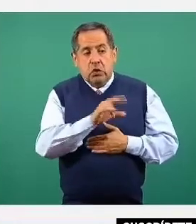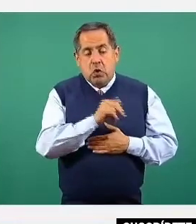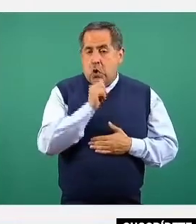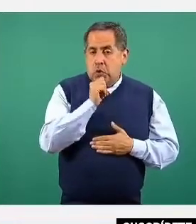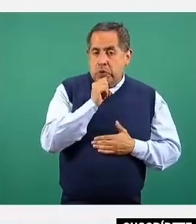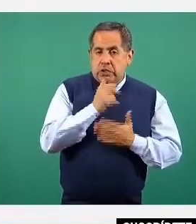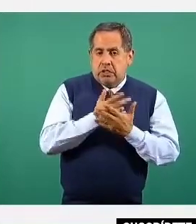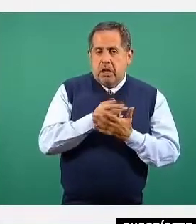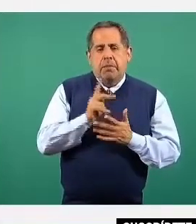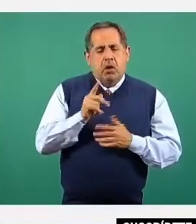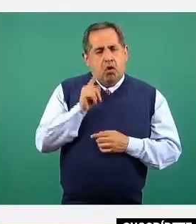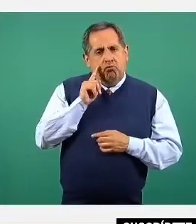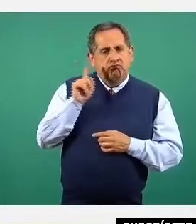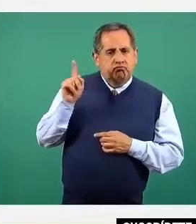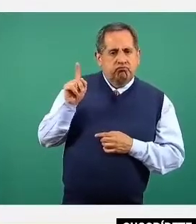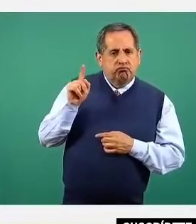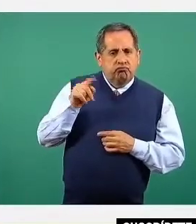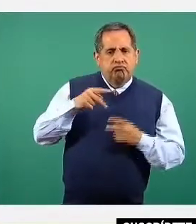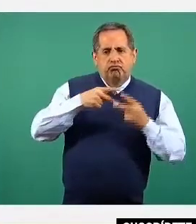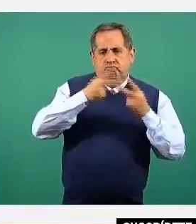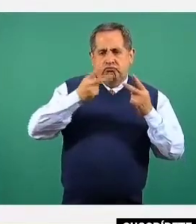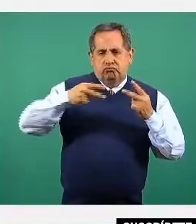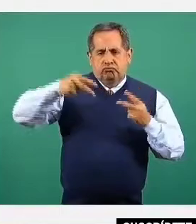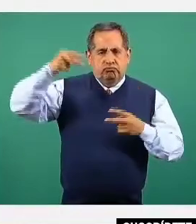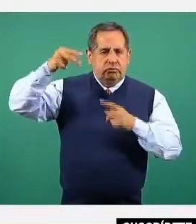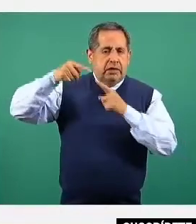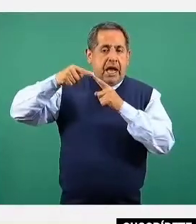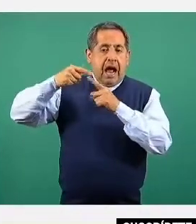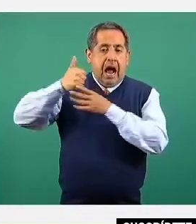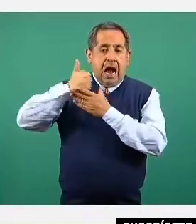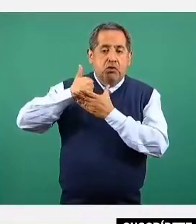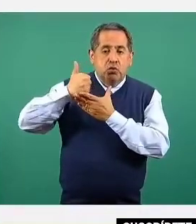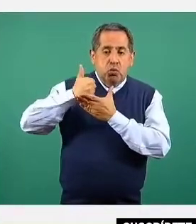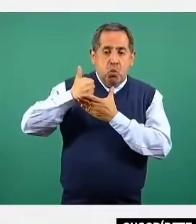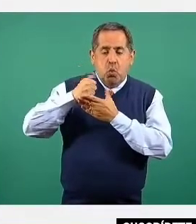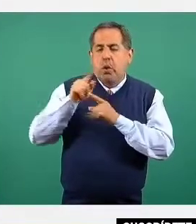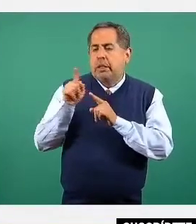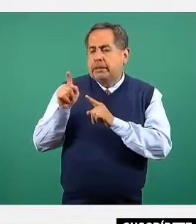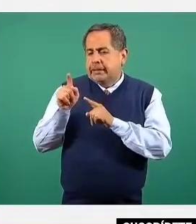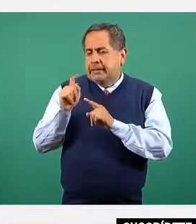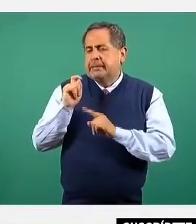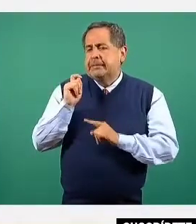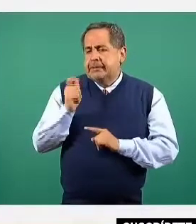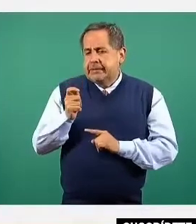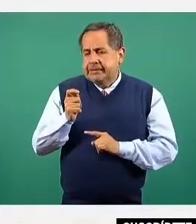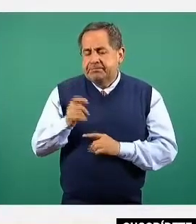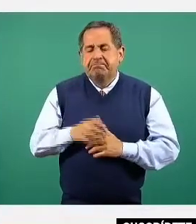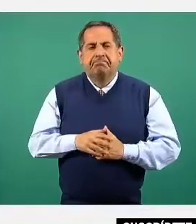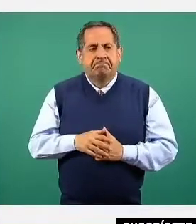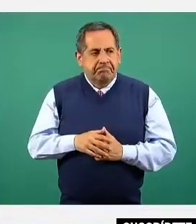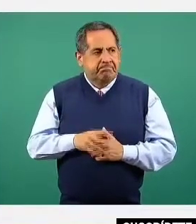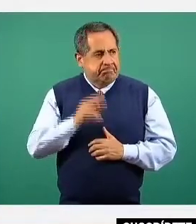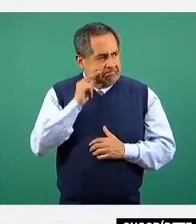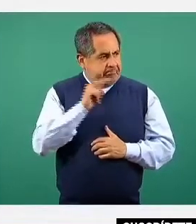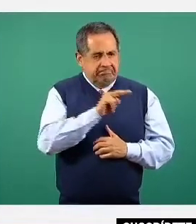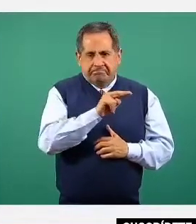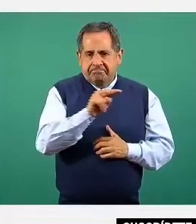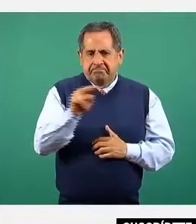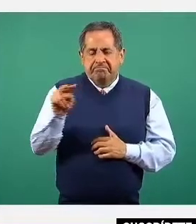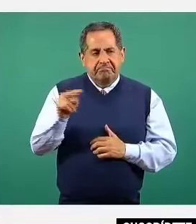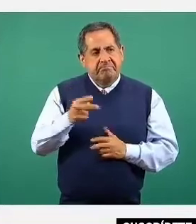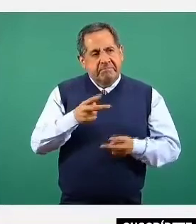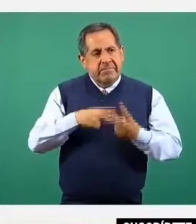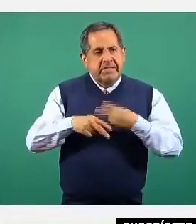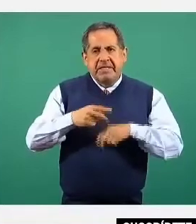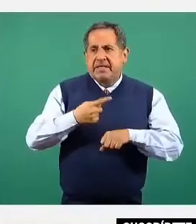obtenemos esta imagen que vemos en la curva azul superior, que nos permite evidenciar el comportamiento de la epidemia